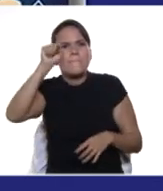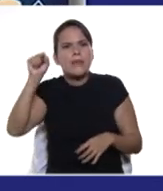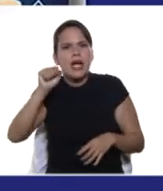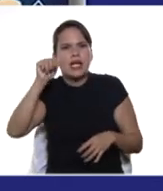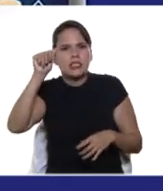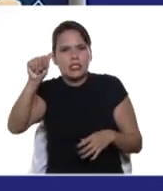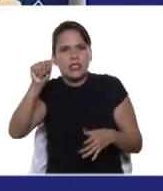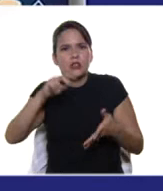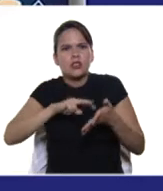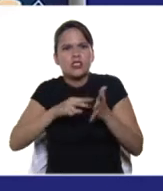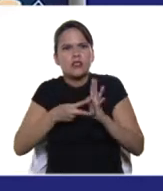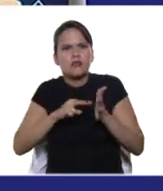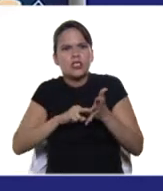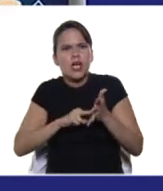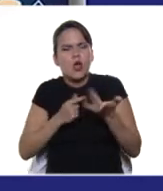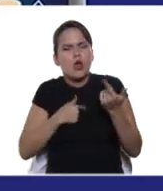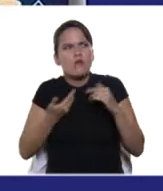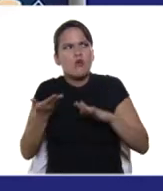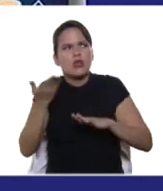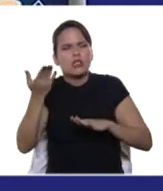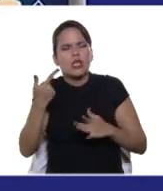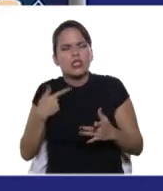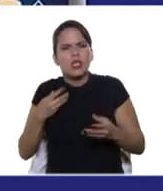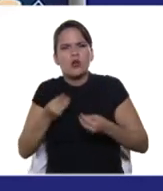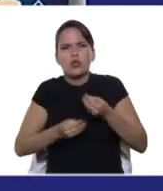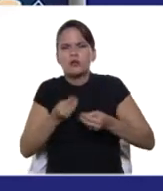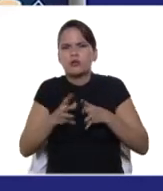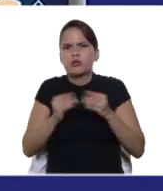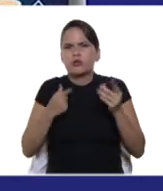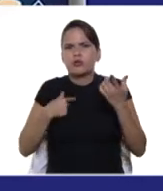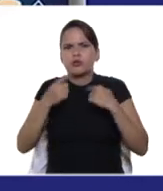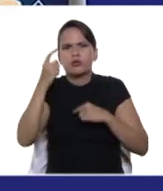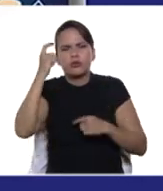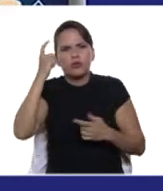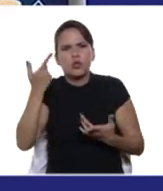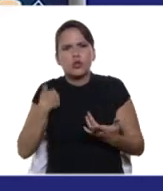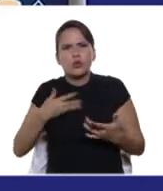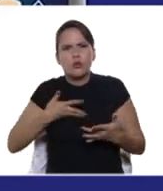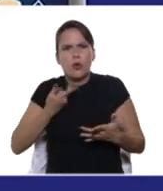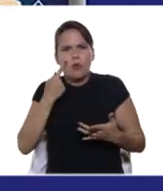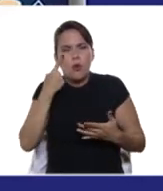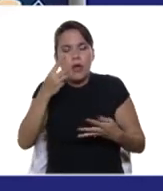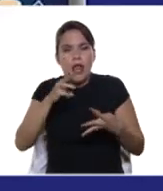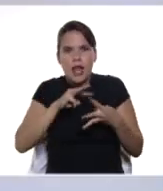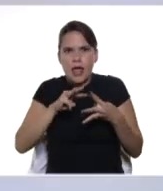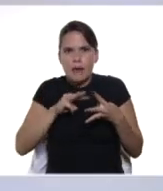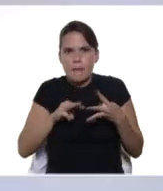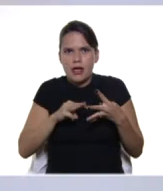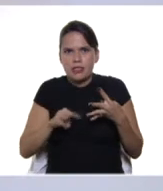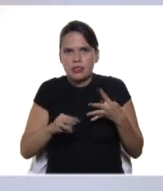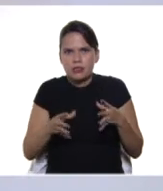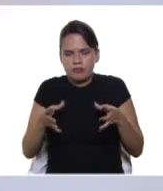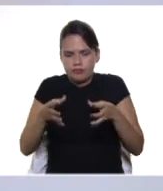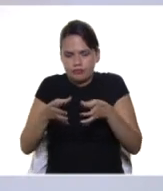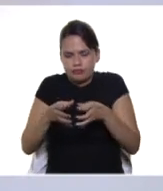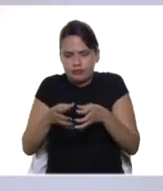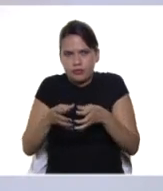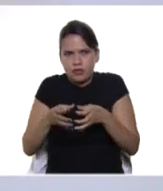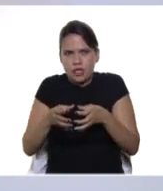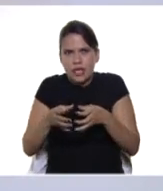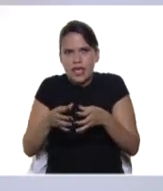cotidiana. Nosotros podemos observar la masa a través de la materia. La masa representa